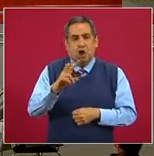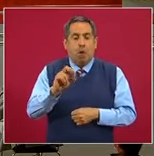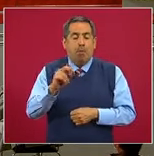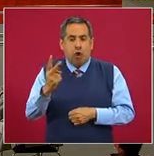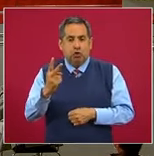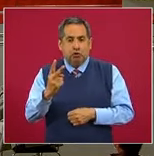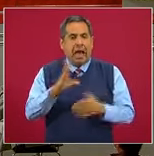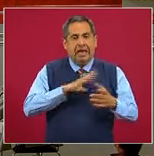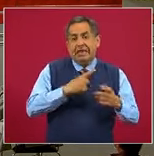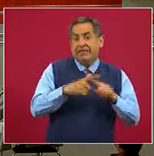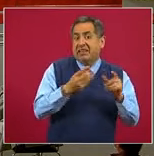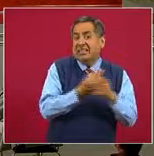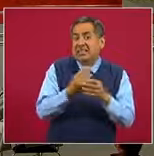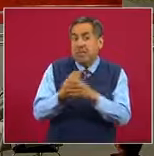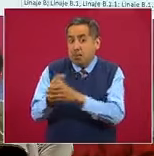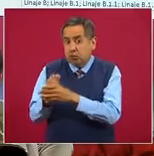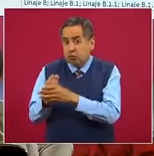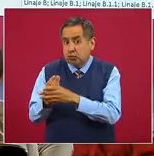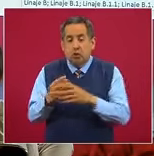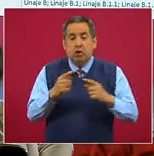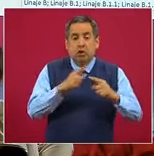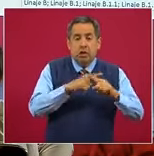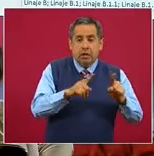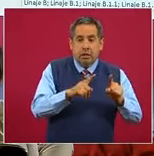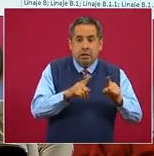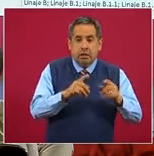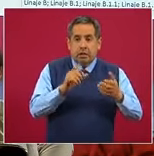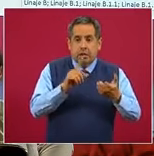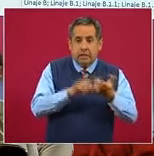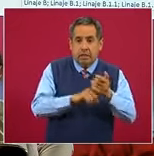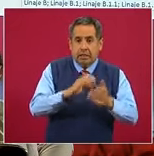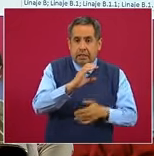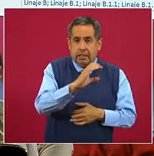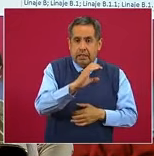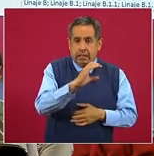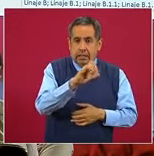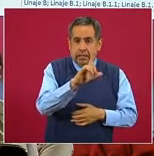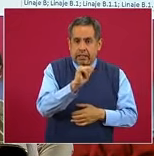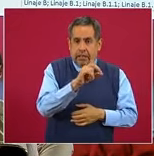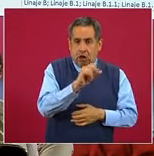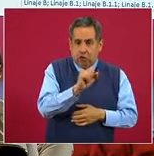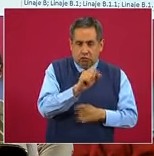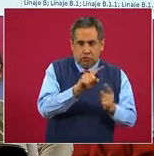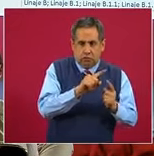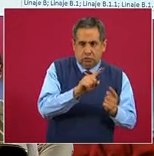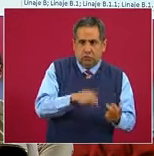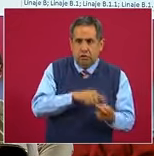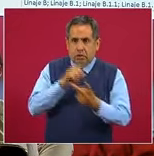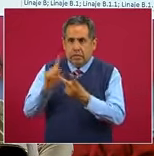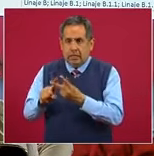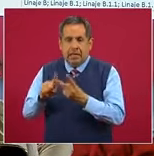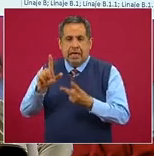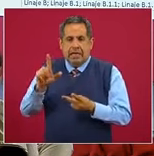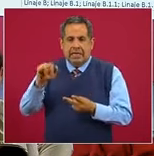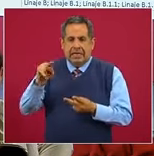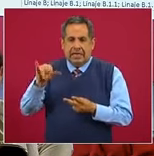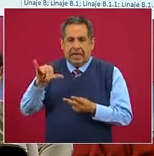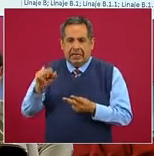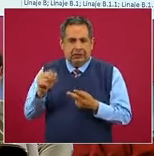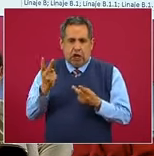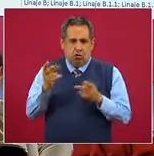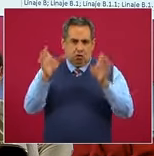tipos. Hay una que se llama nomenclatura en clados y otra que es nomenclatura en linajes. La